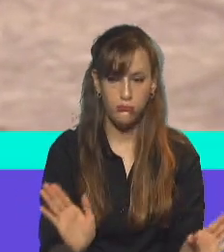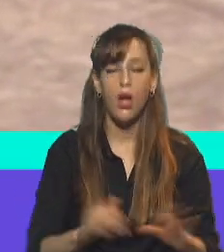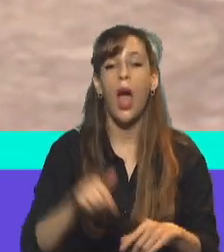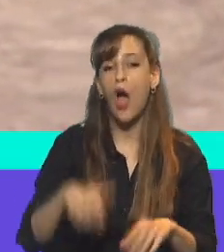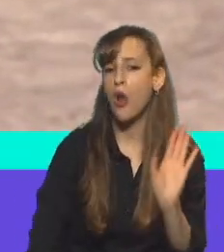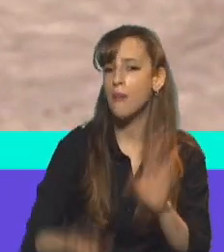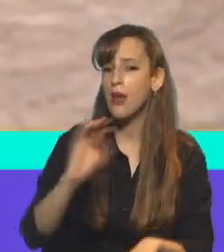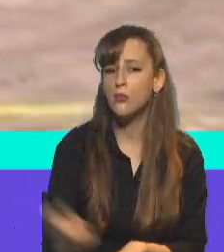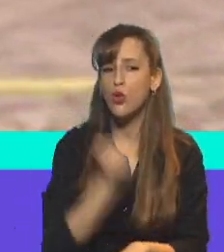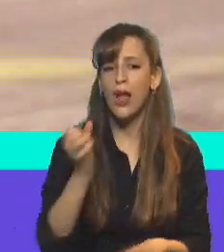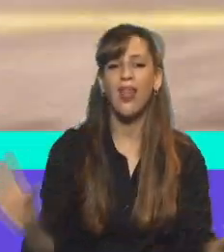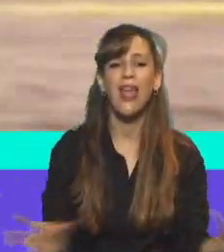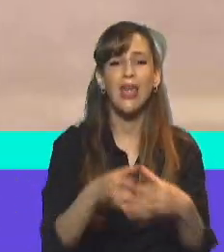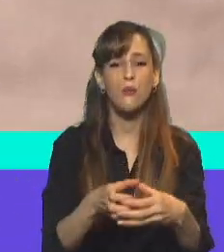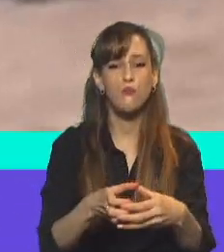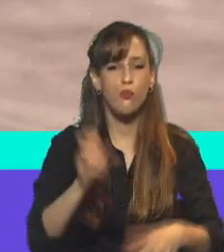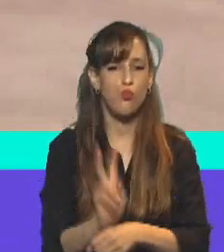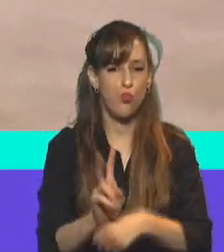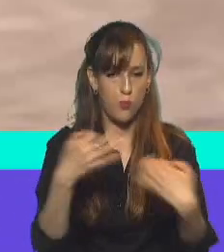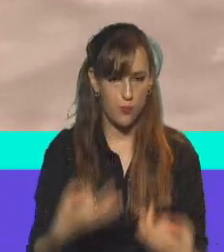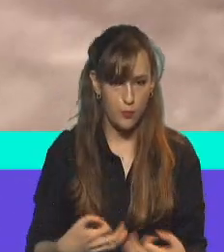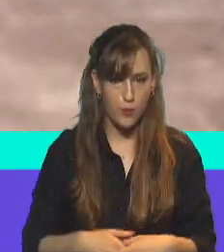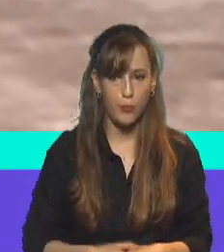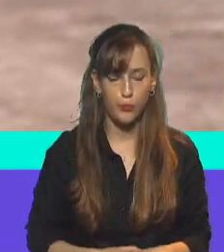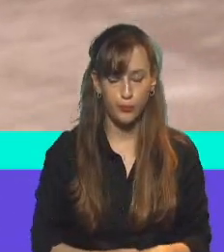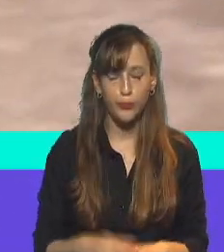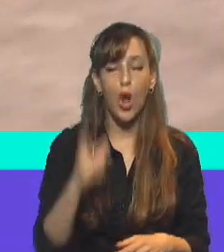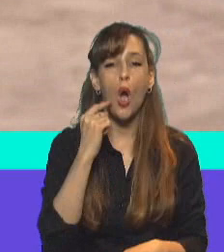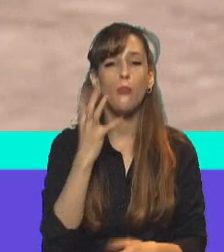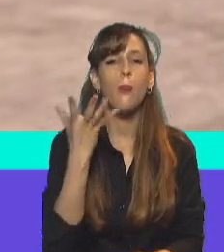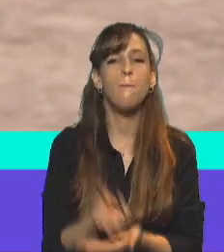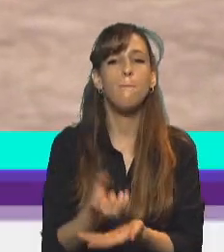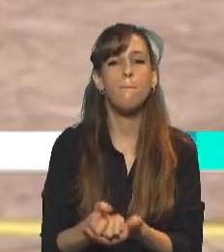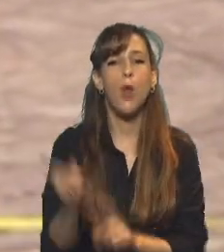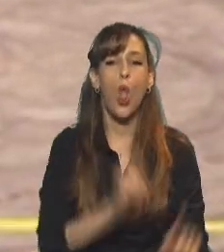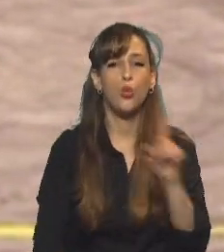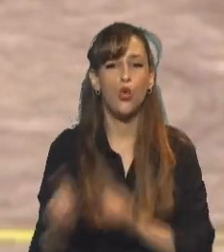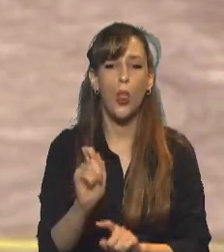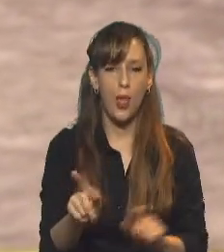prioridad, informó el equipo de Baldwin, coproductor de esta película.